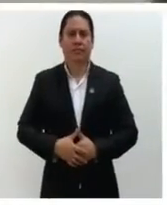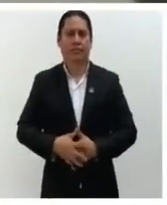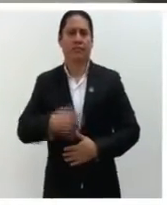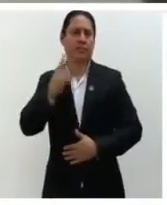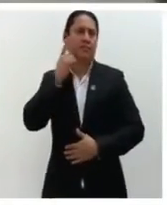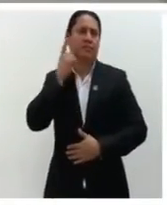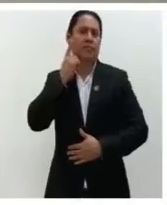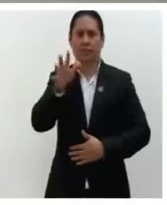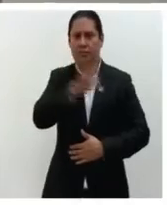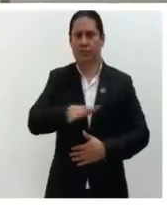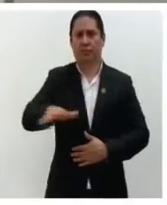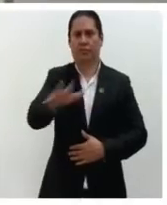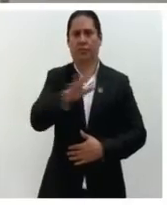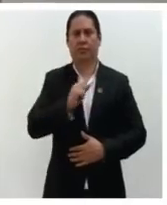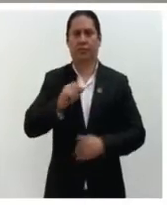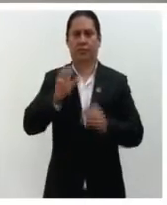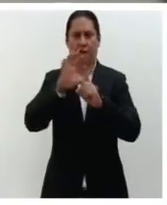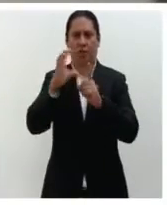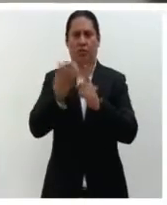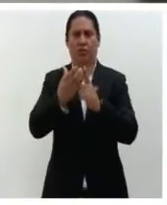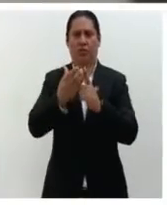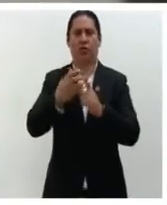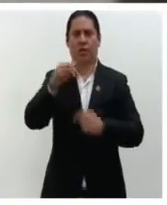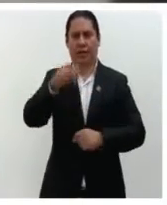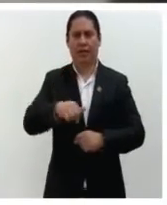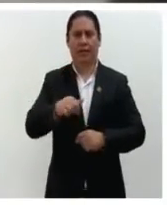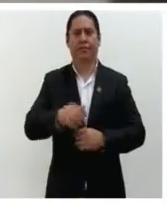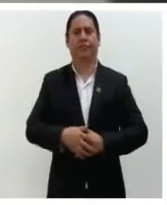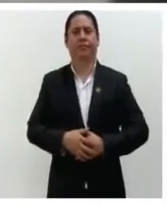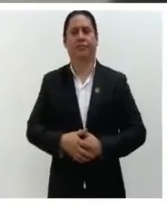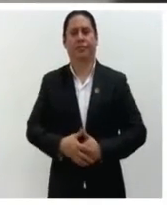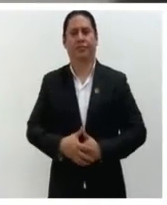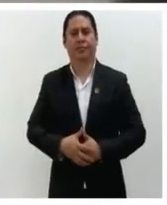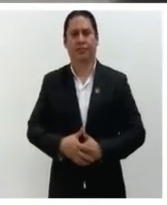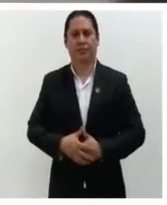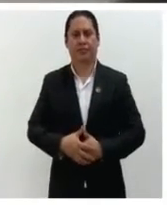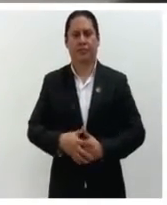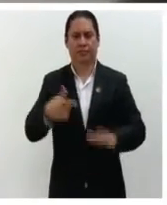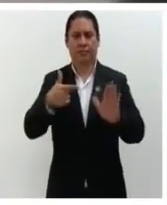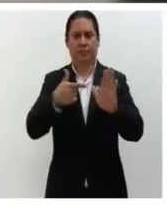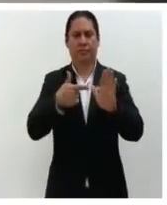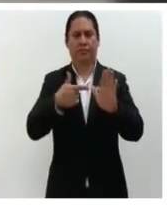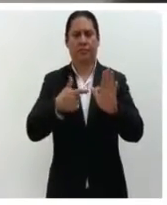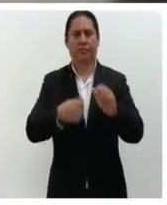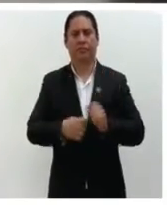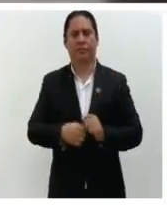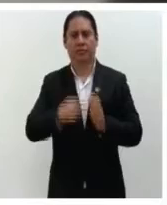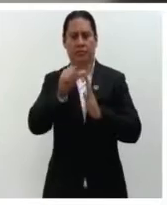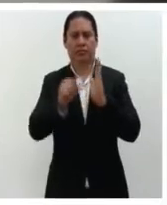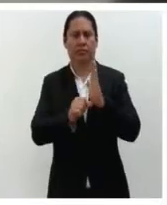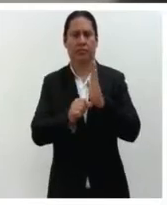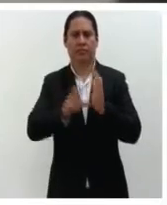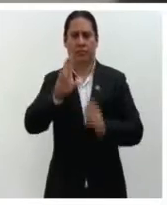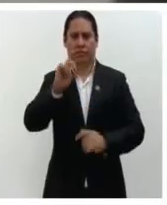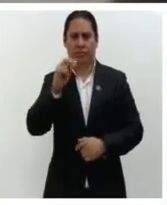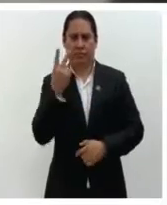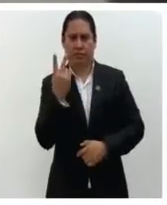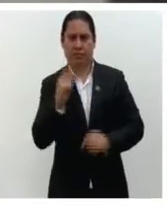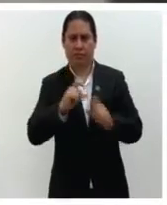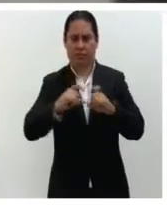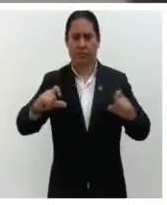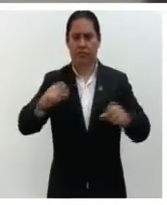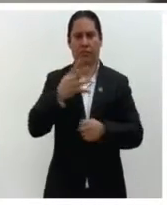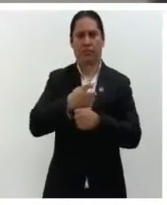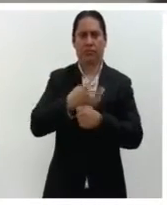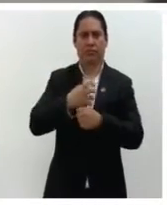Diputados y diputadas integrantes de la Comisión Permanente. Con fundamento en lo dispuesto por los artículos 32,